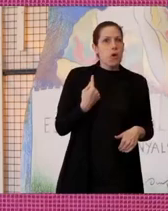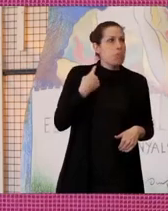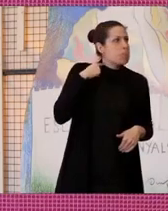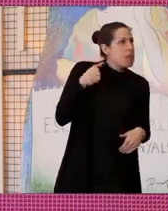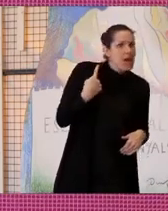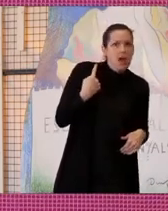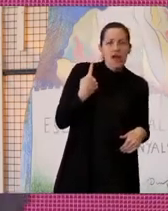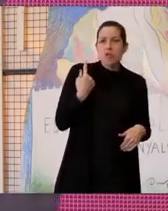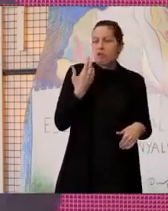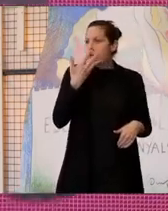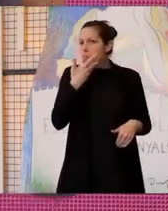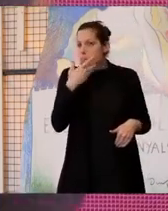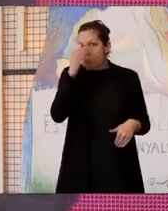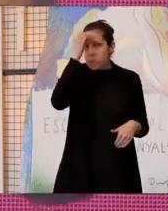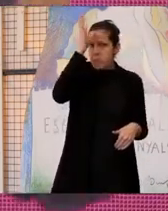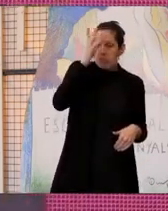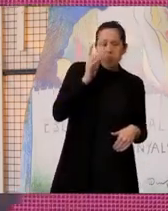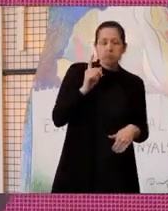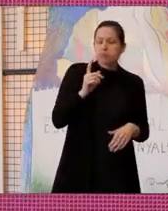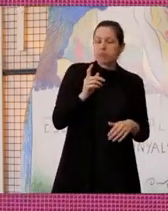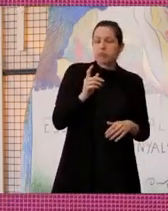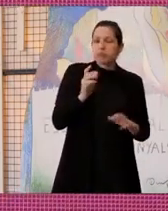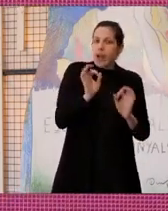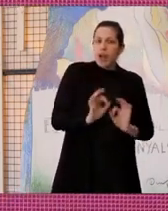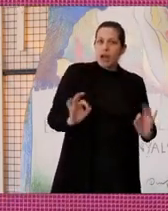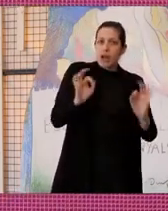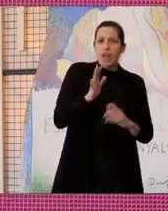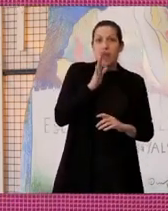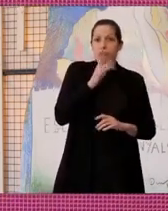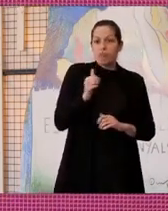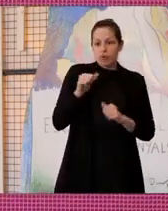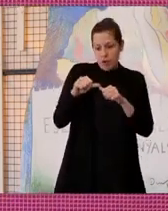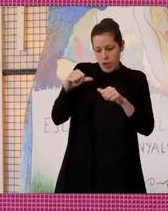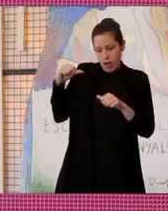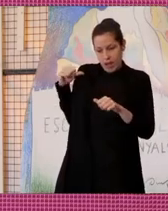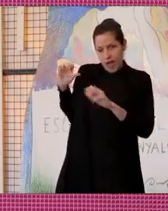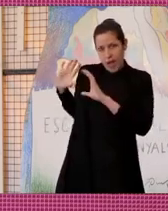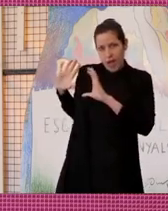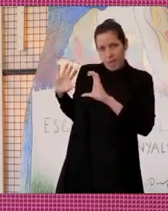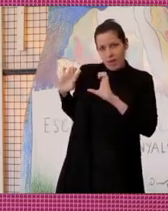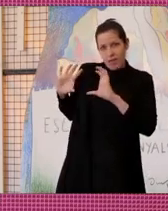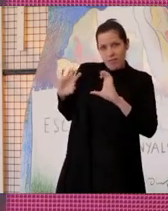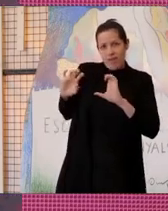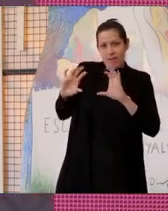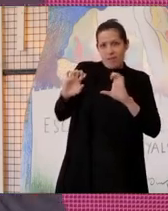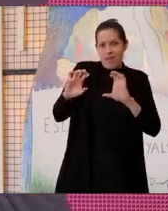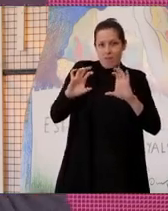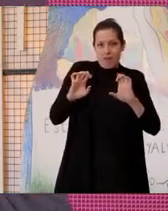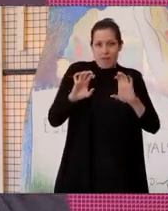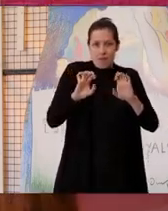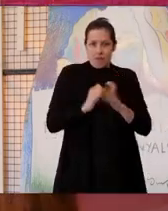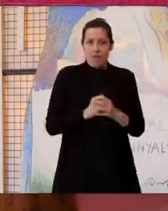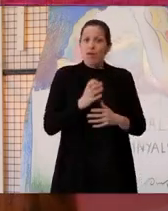política y claro pues yo sabía Pues pues había seguido aprendiendo que es un poco la suerte que tenemos